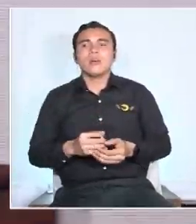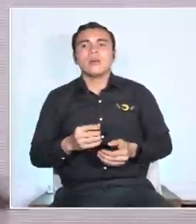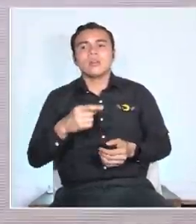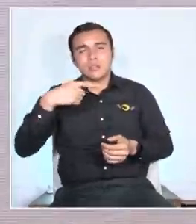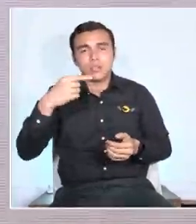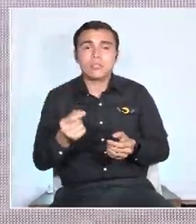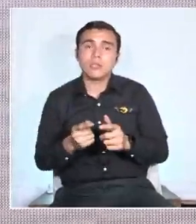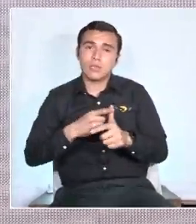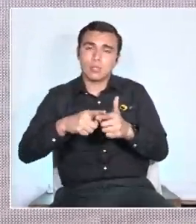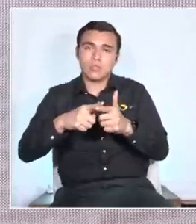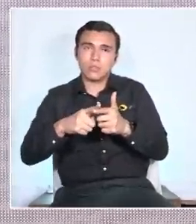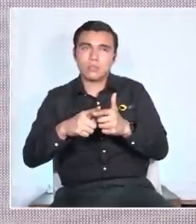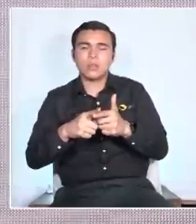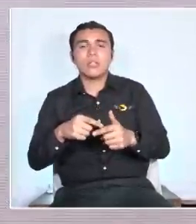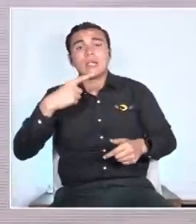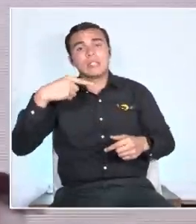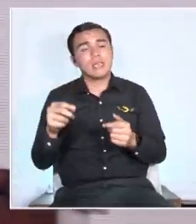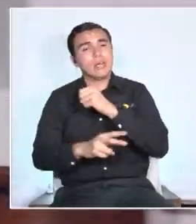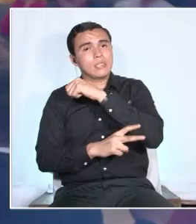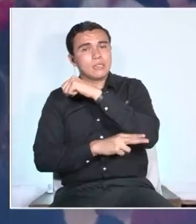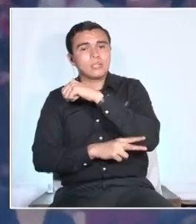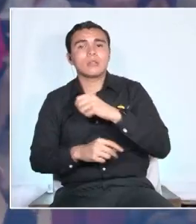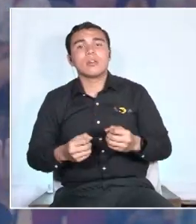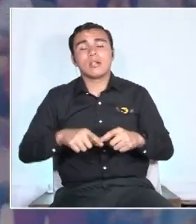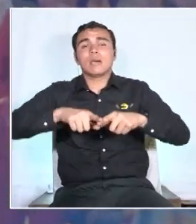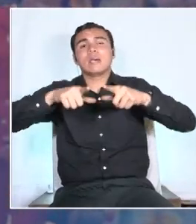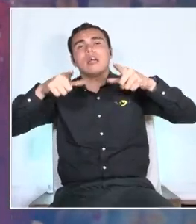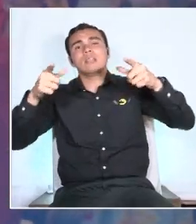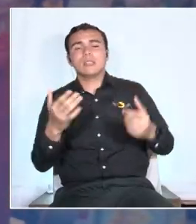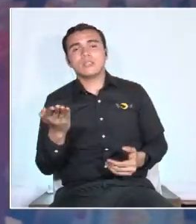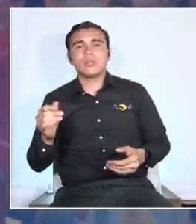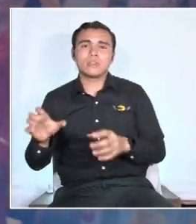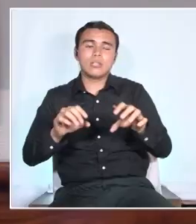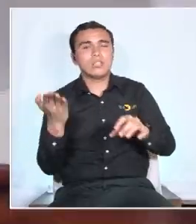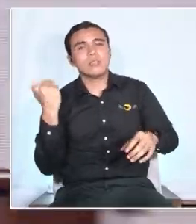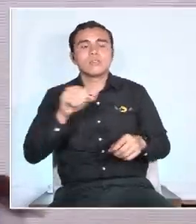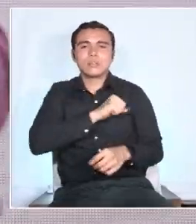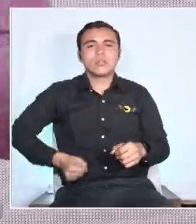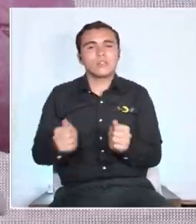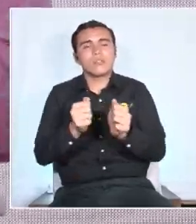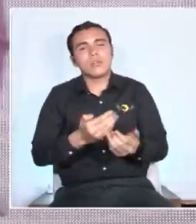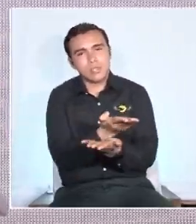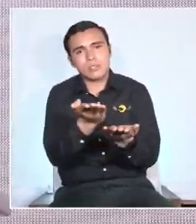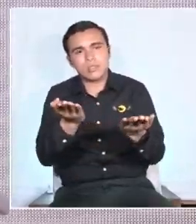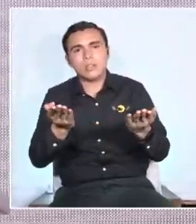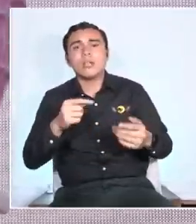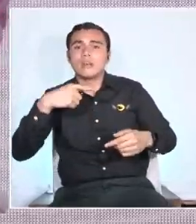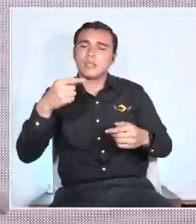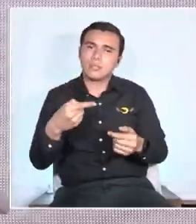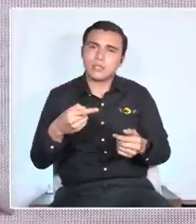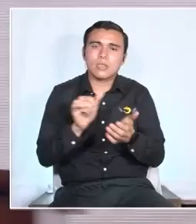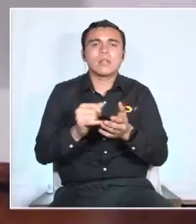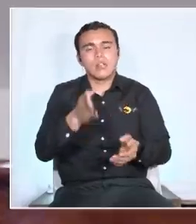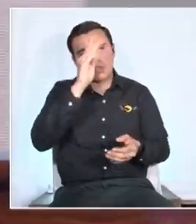dice, y entonces dirán las naciones, grandes cosas ha hecho el Señor con esto. Déjame decirte que